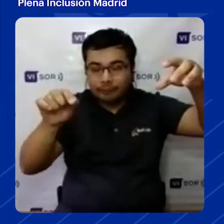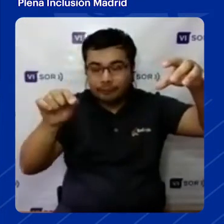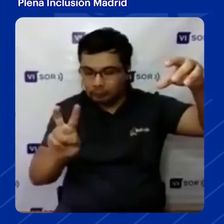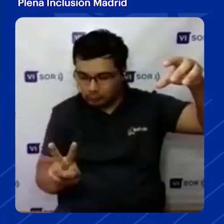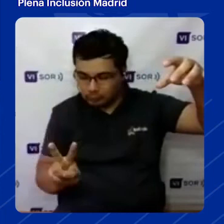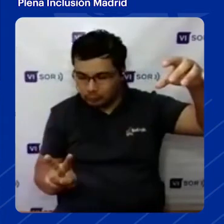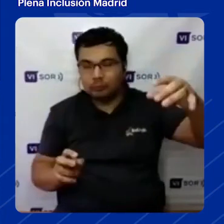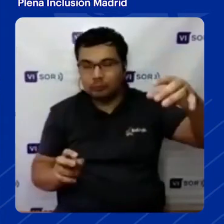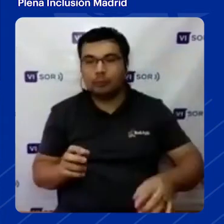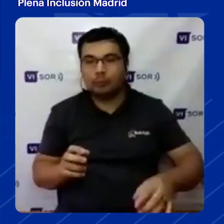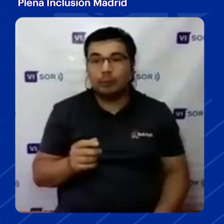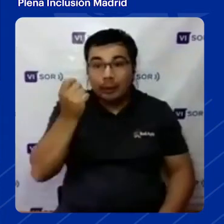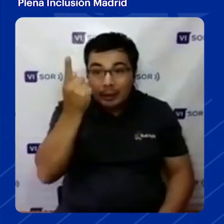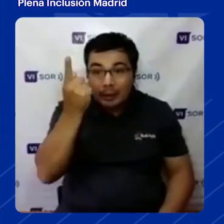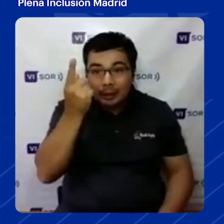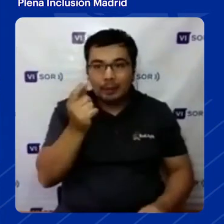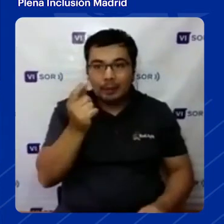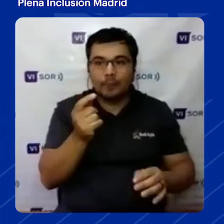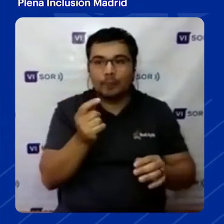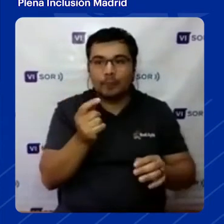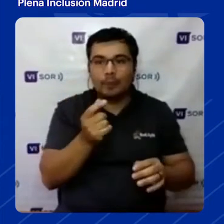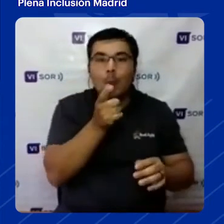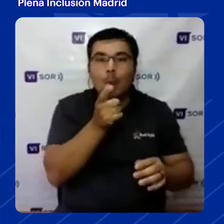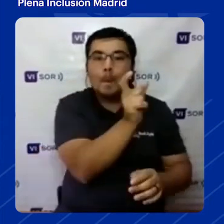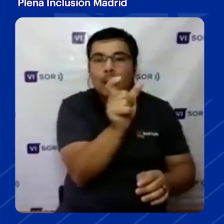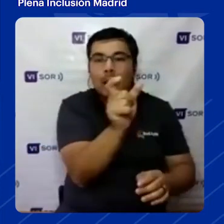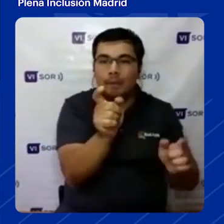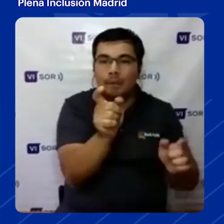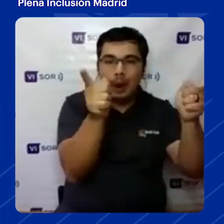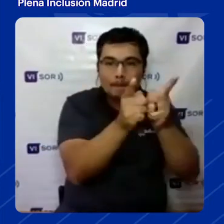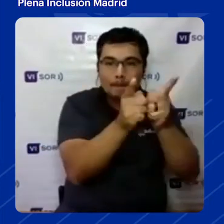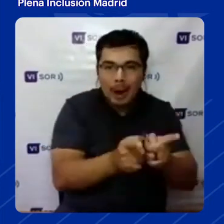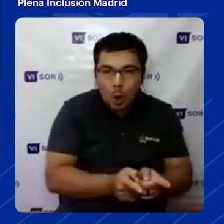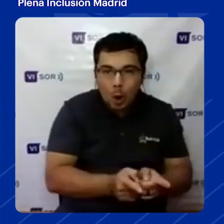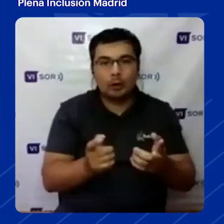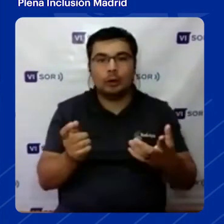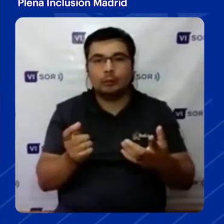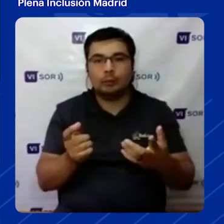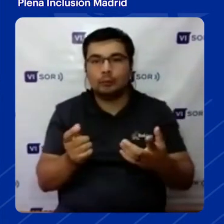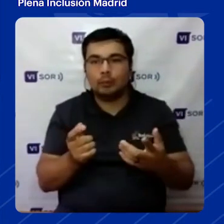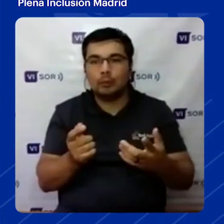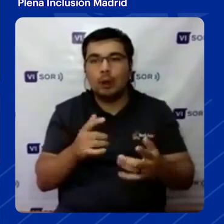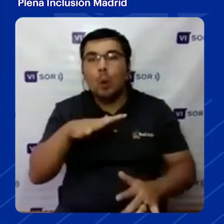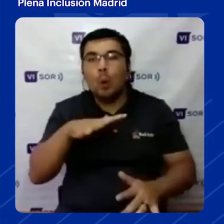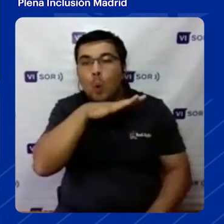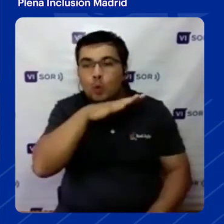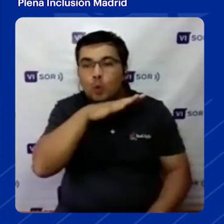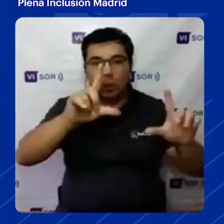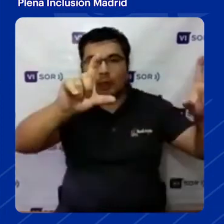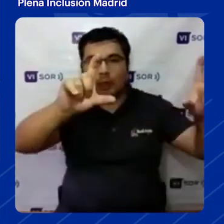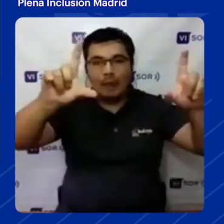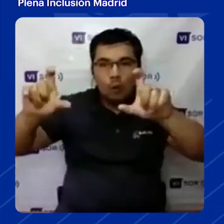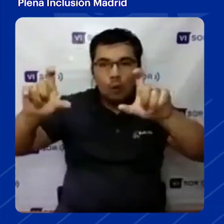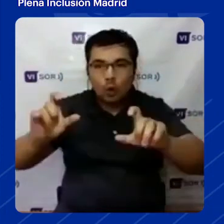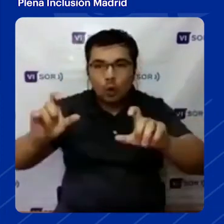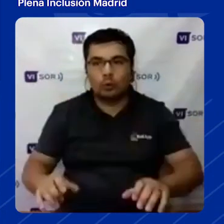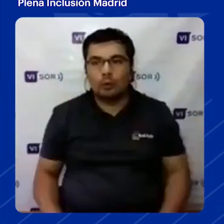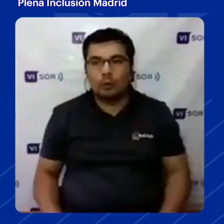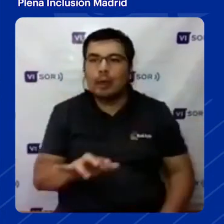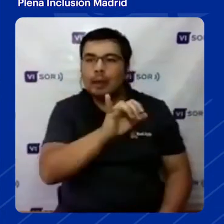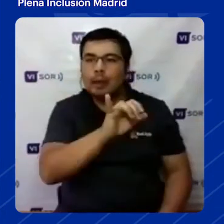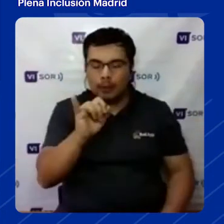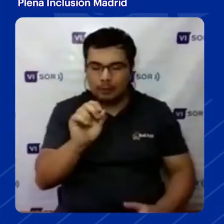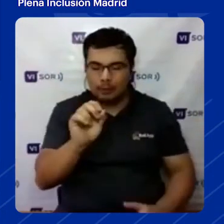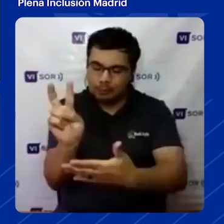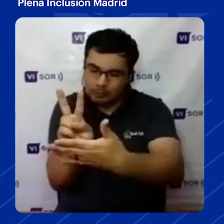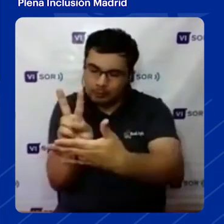organización lógica, el uso de imágenes como refuerzo del texto y luego una sensación agradable, una